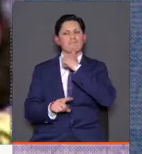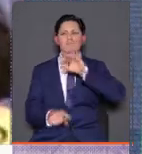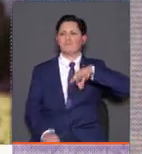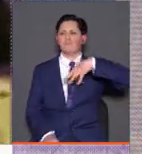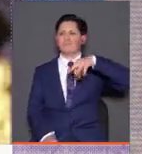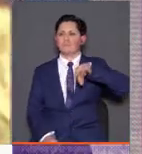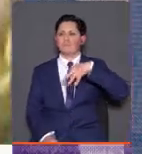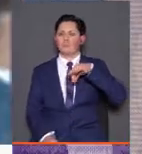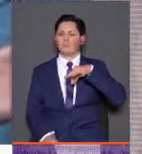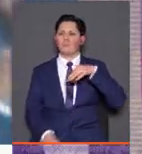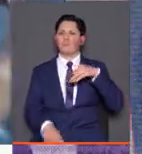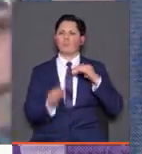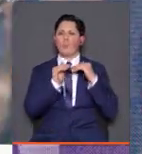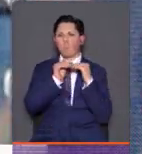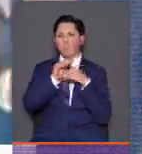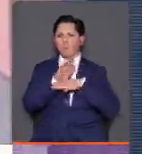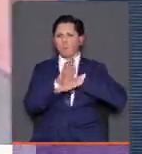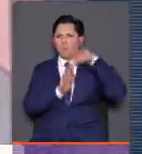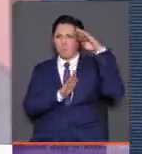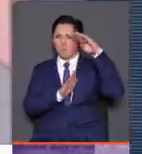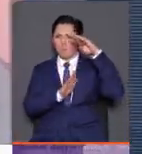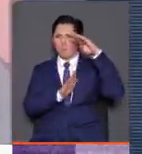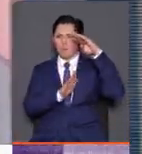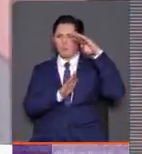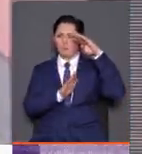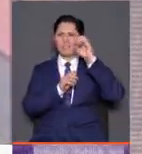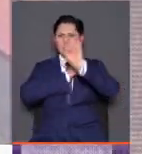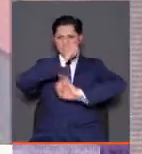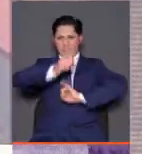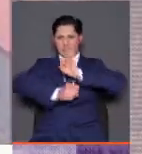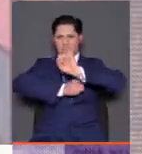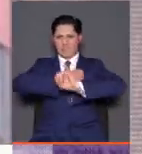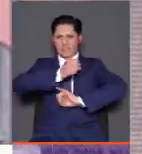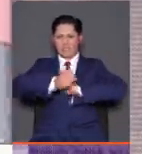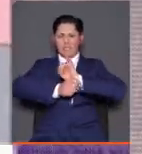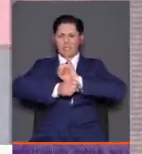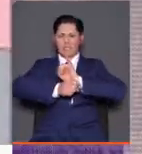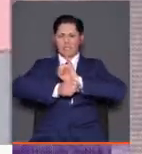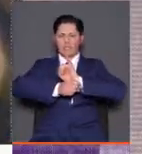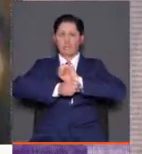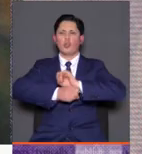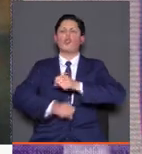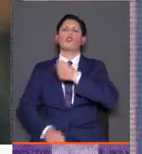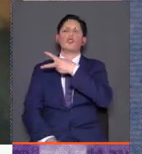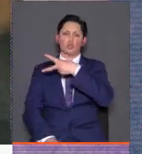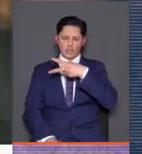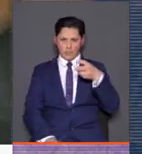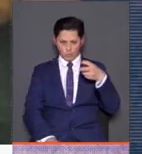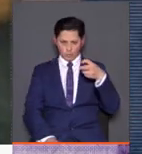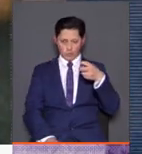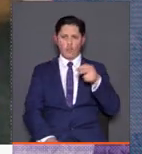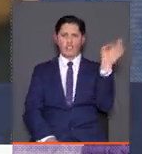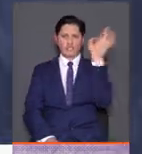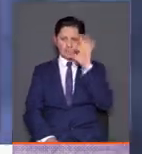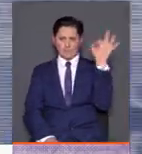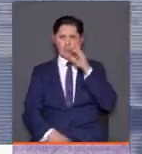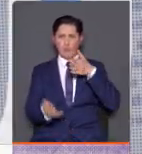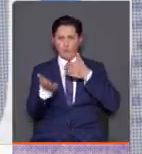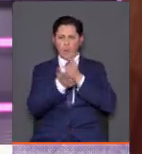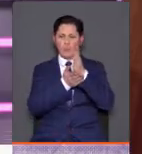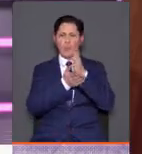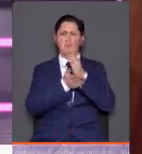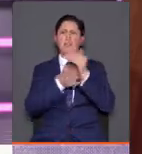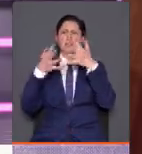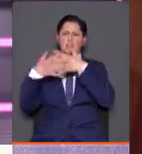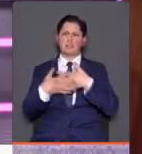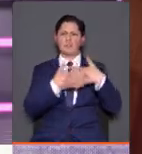Vino el gran salto del programa, llega la internacionalización. 200 sábados que empezamos aquí en los Estados Unidos. Cuando